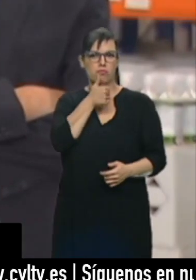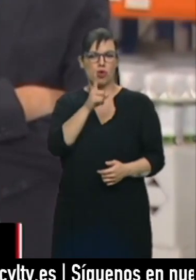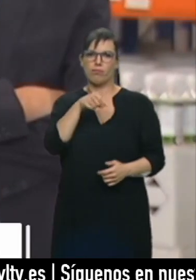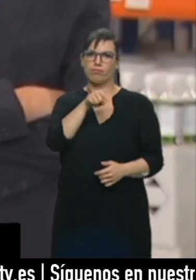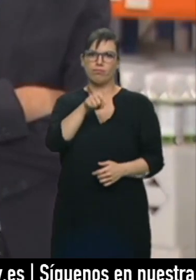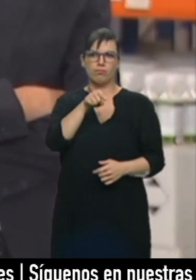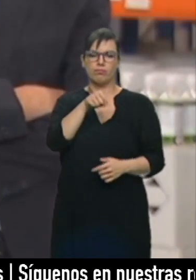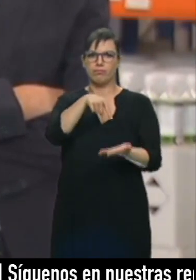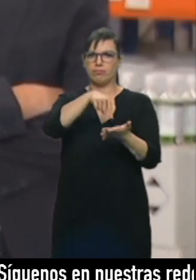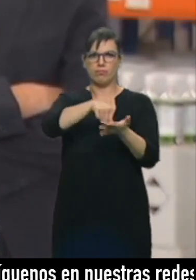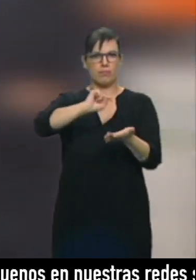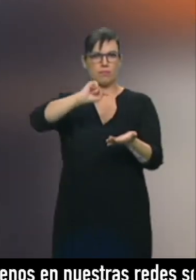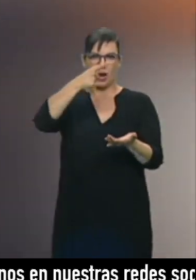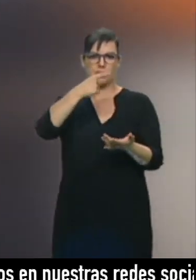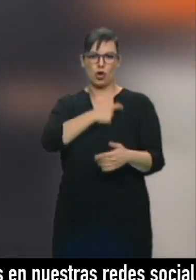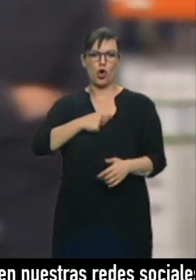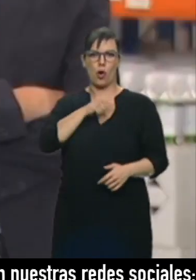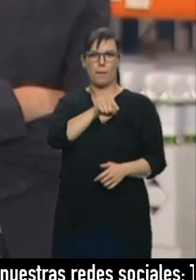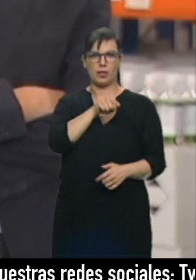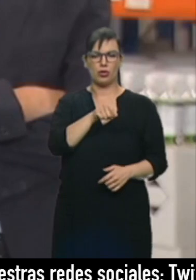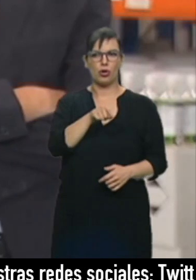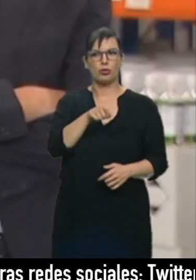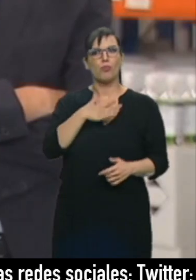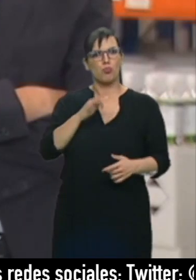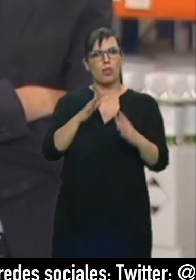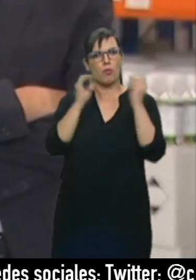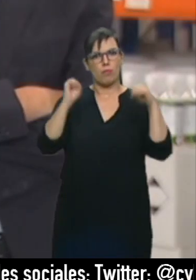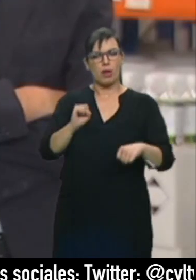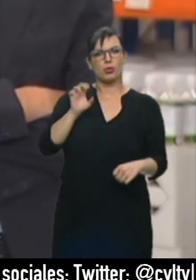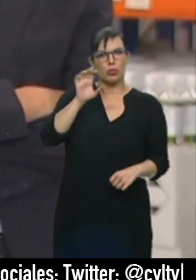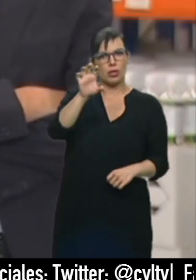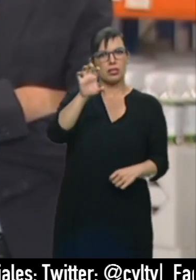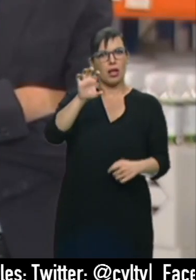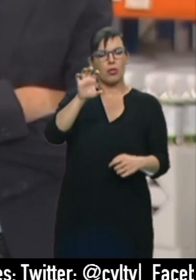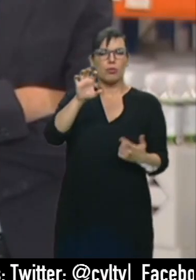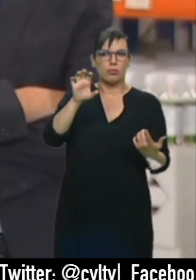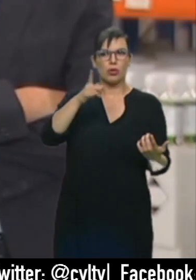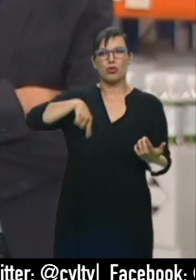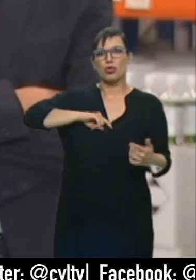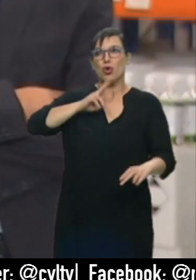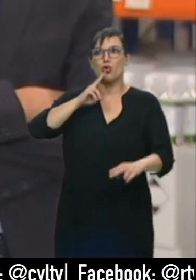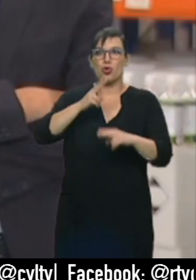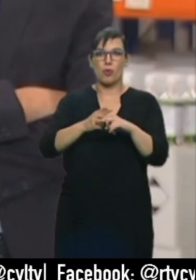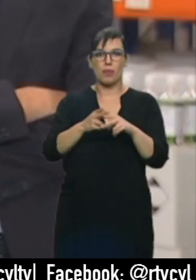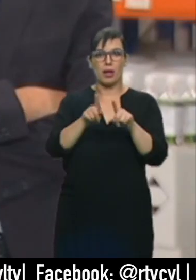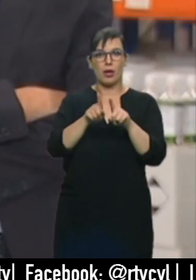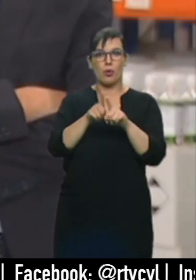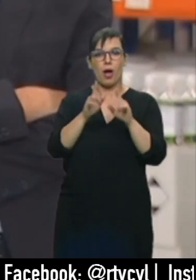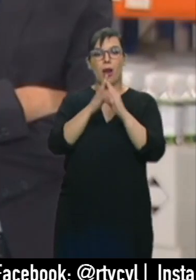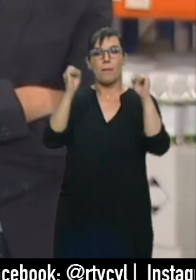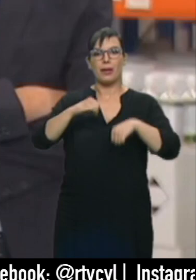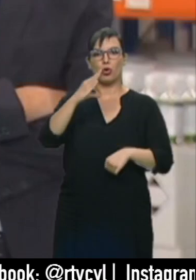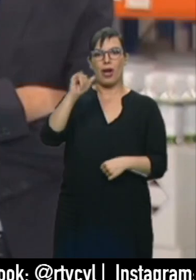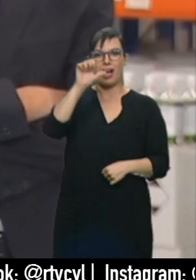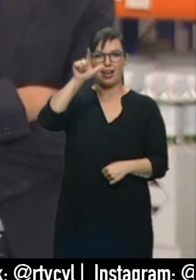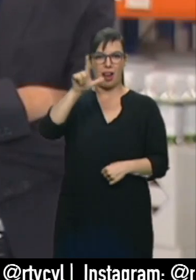principal reivindicación de esta comisión. Puede haber un pacto de Estado que nosotros hemos llamado Pacto Cajal en honor al Premio Nobel